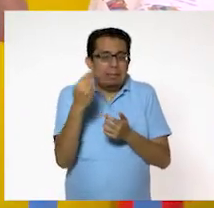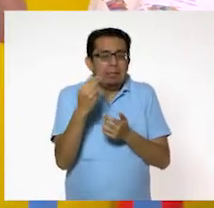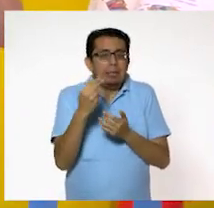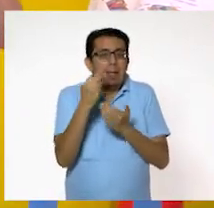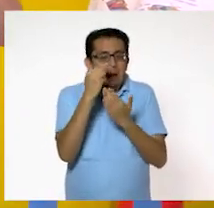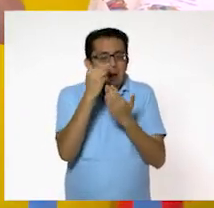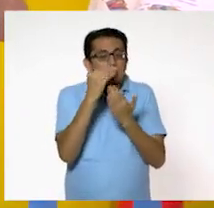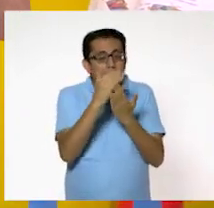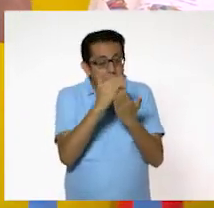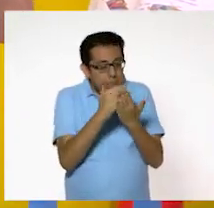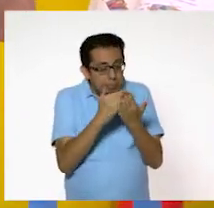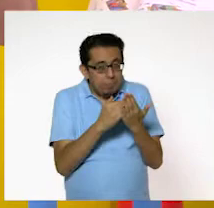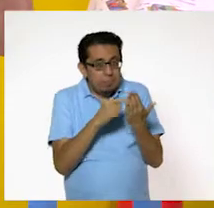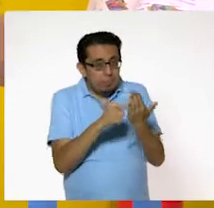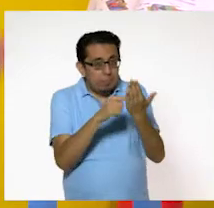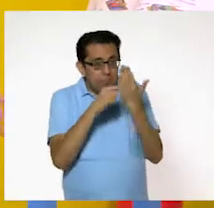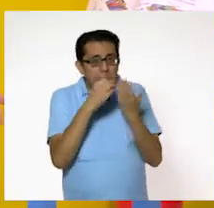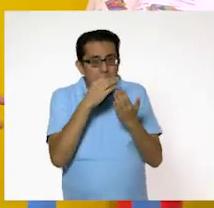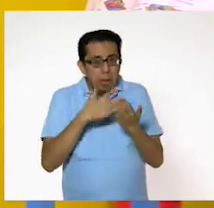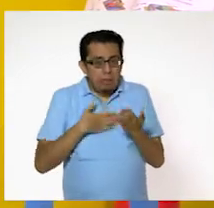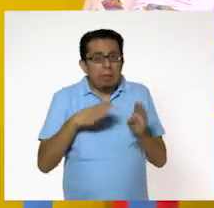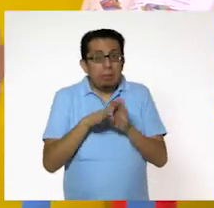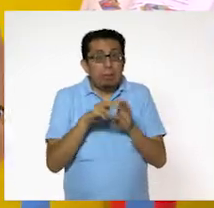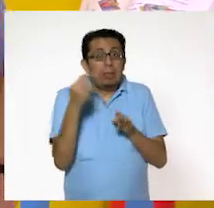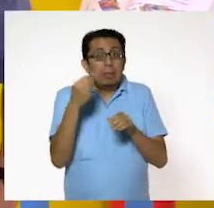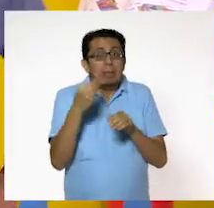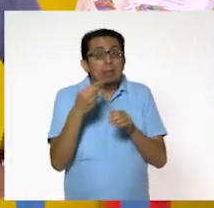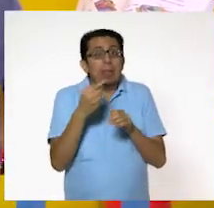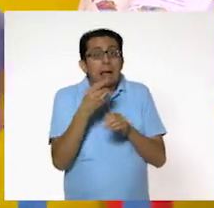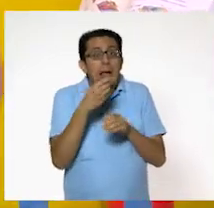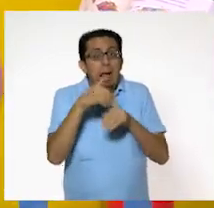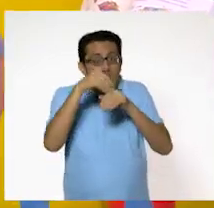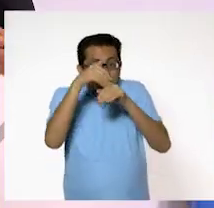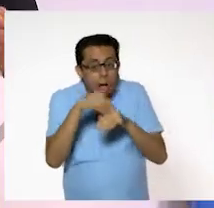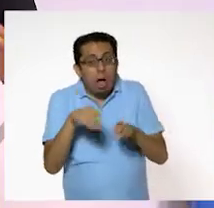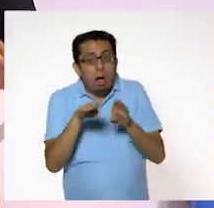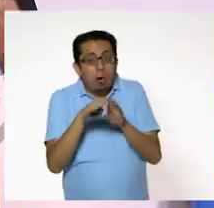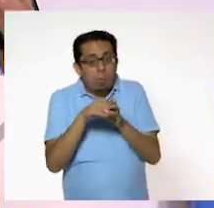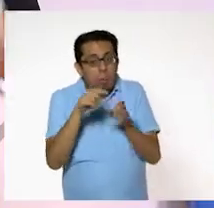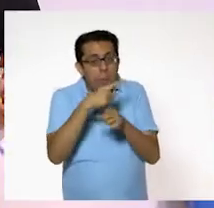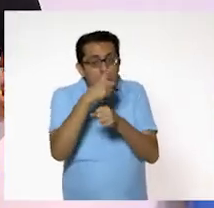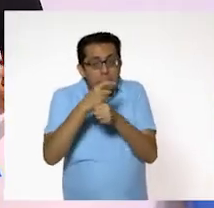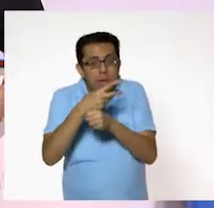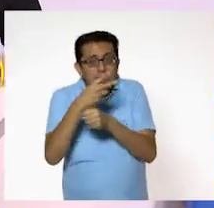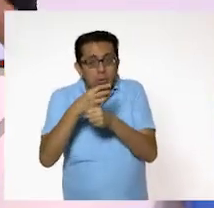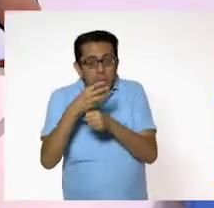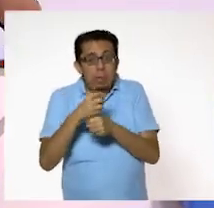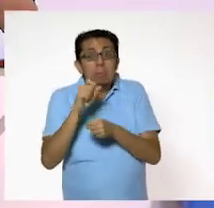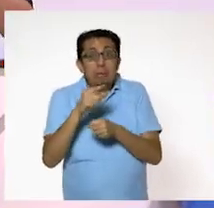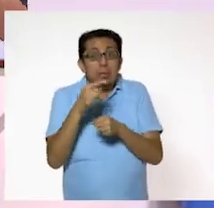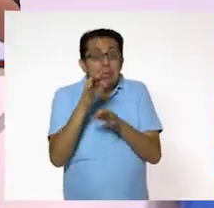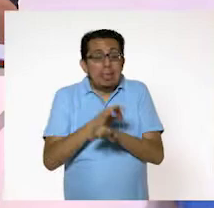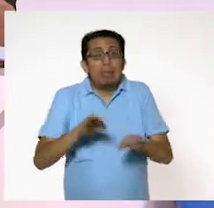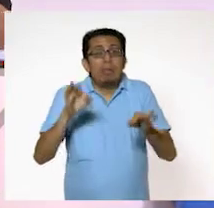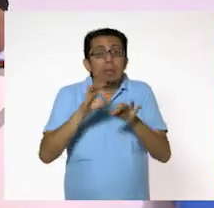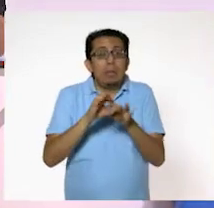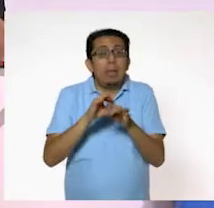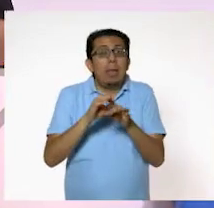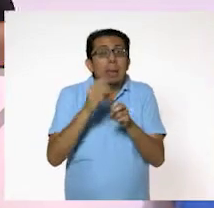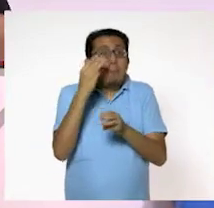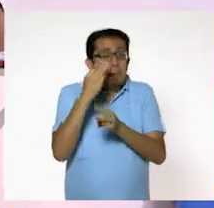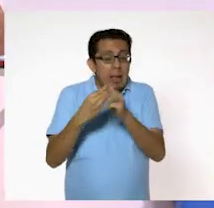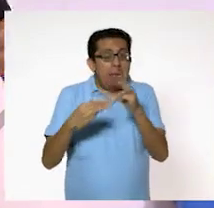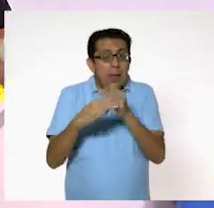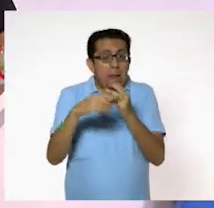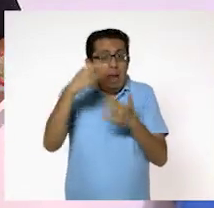seguir el orden como se nos va indicando. Así es. Y también tenemos que tener listos los materiales. Bueno, miren, ¿qué les